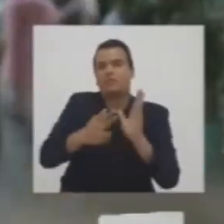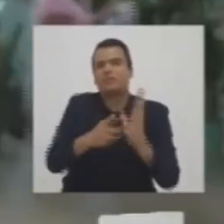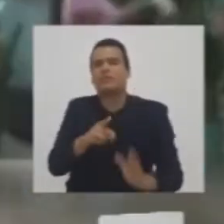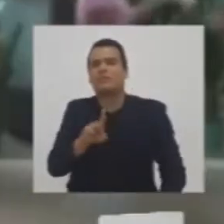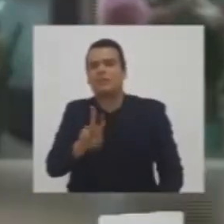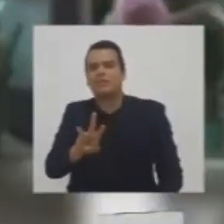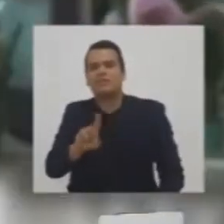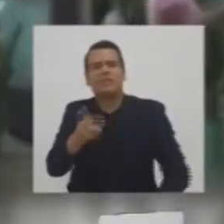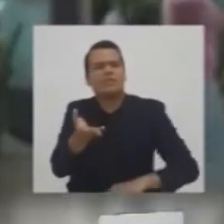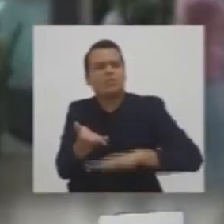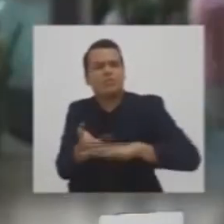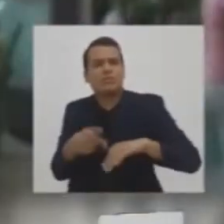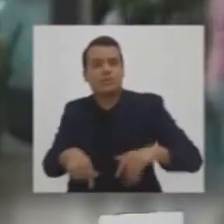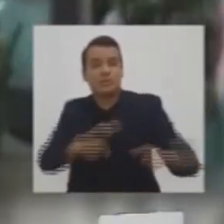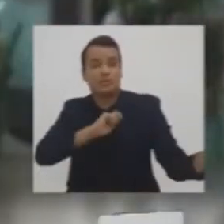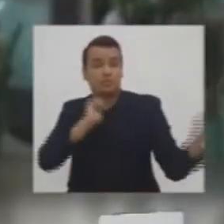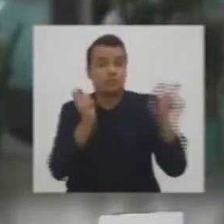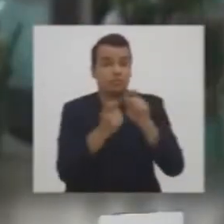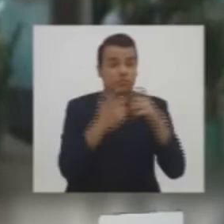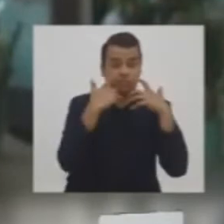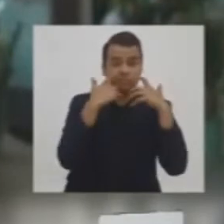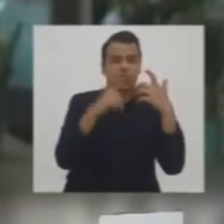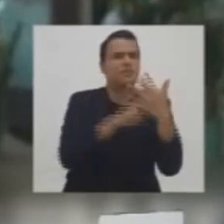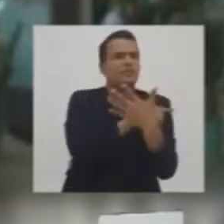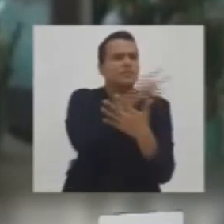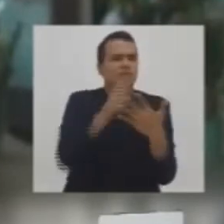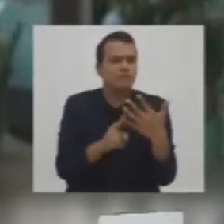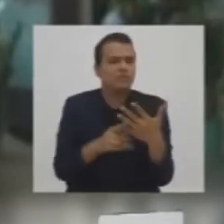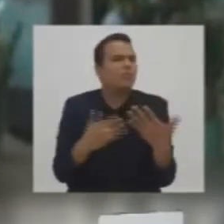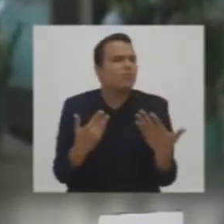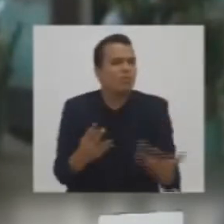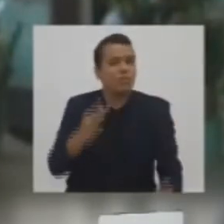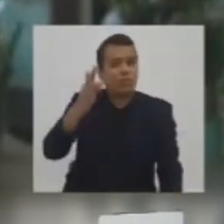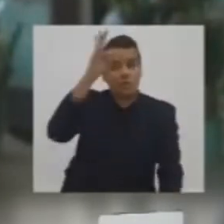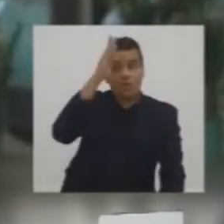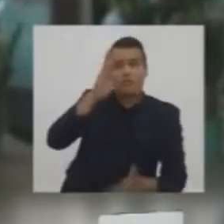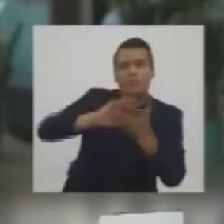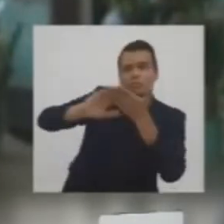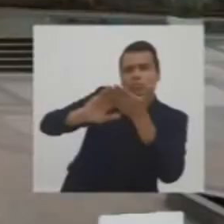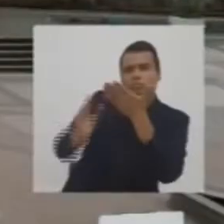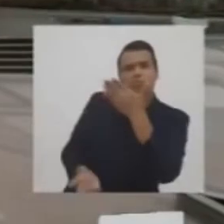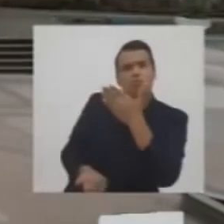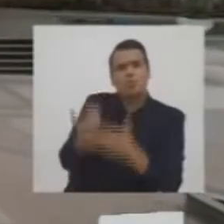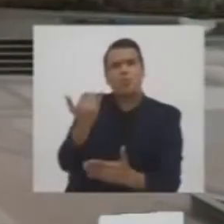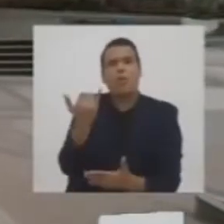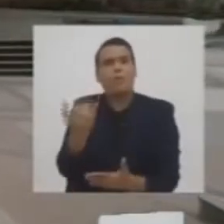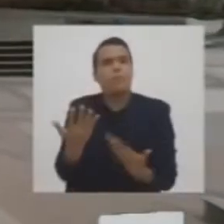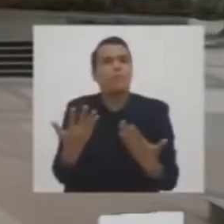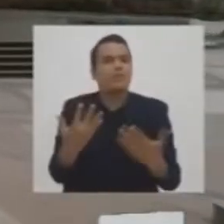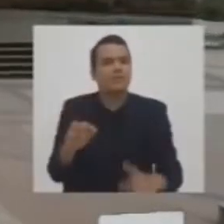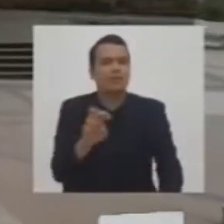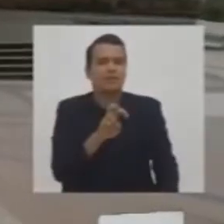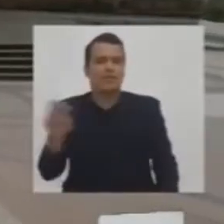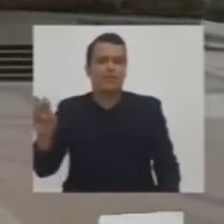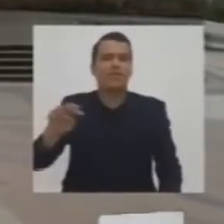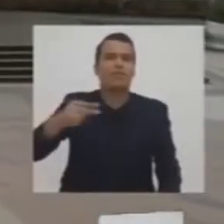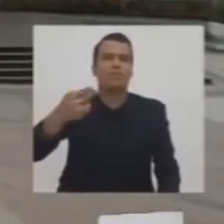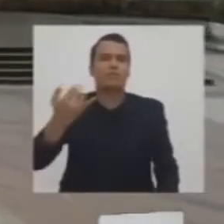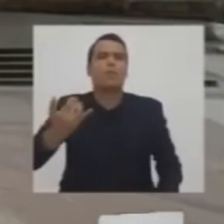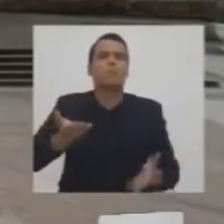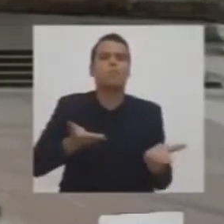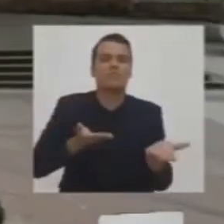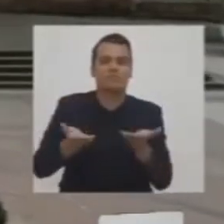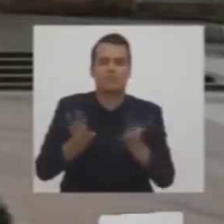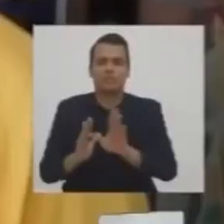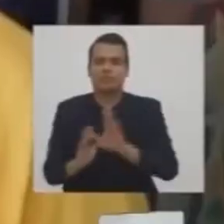2013, plantea 5 grandes cambios para Jamundí, entre los que se destaca modernizar el hospital piloto para que cuente con servicios de